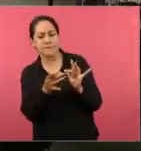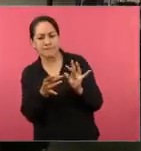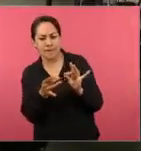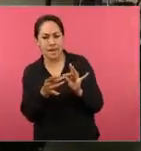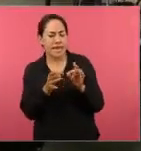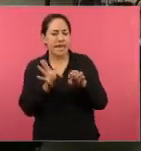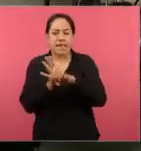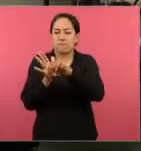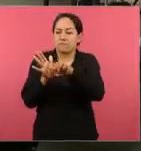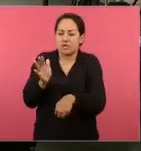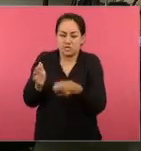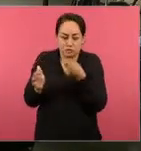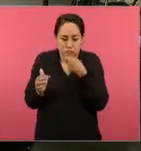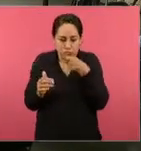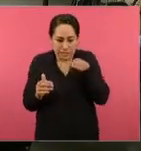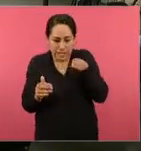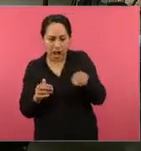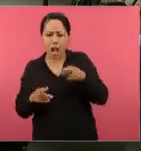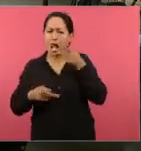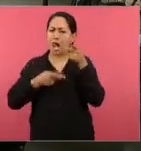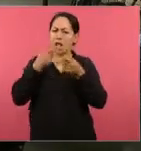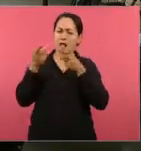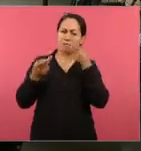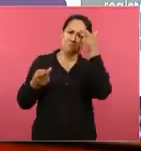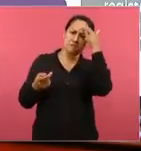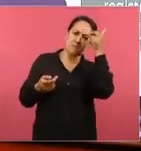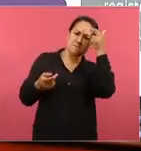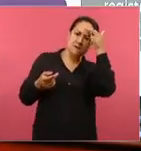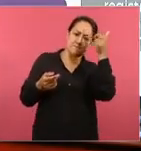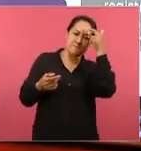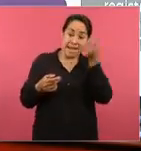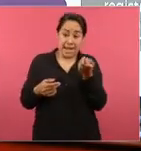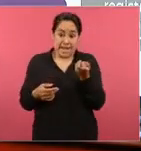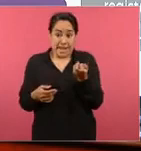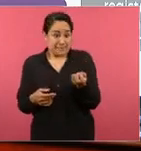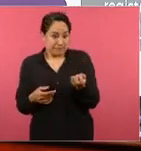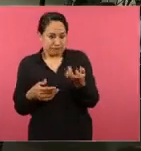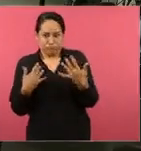algo muy potente, muy poderoso. Calcula,